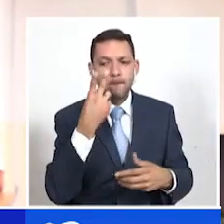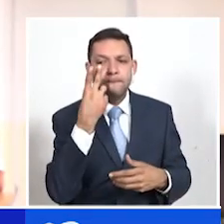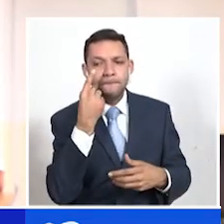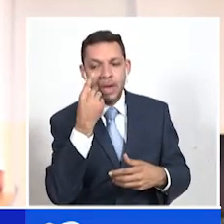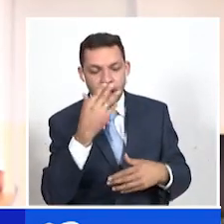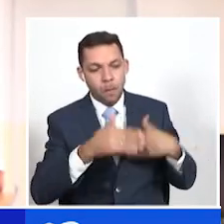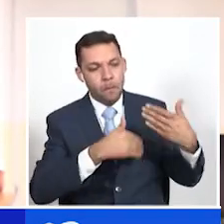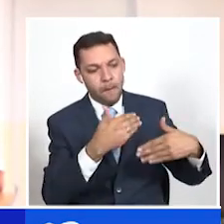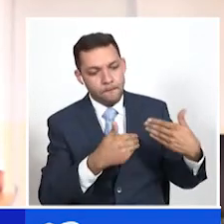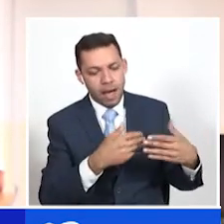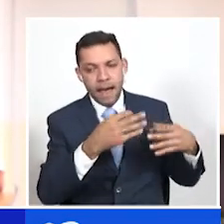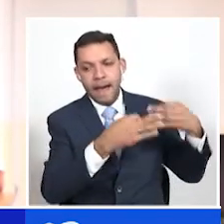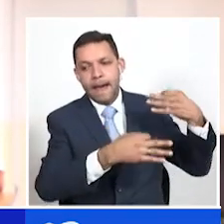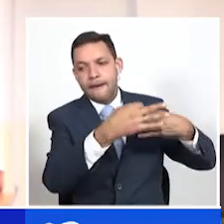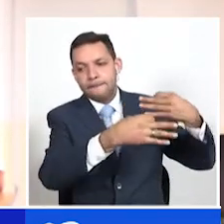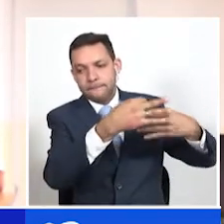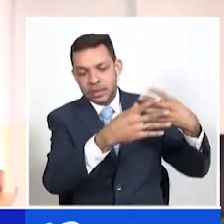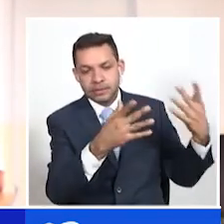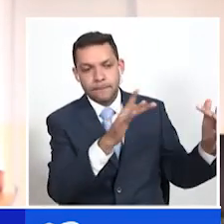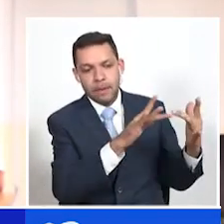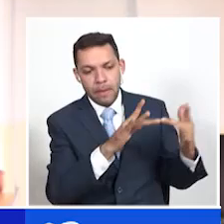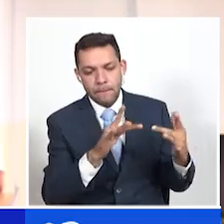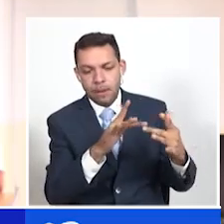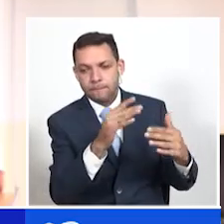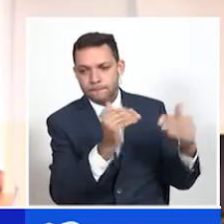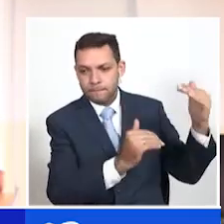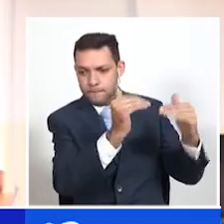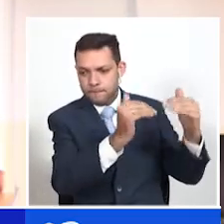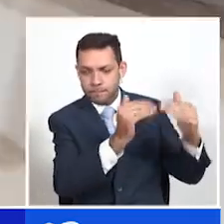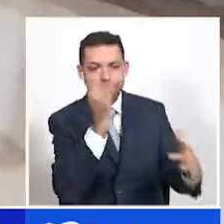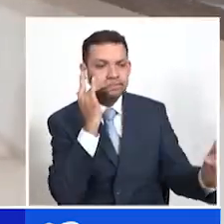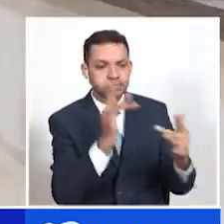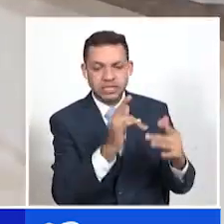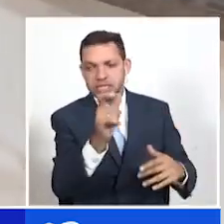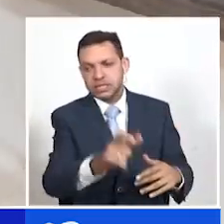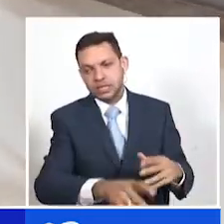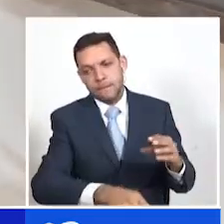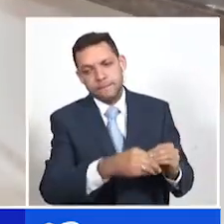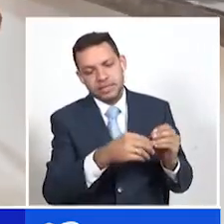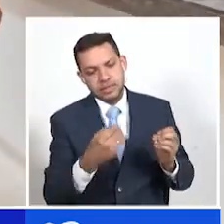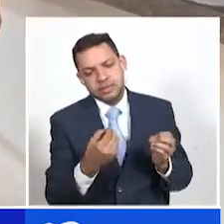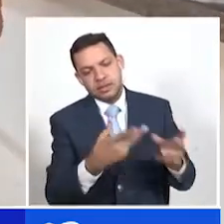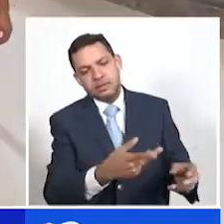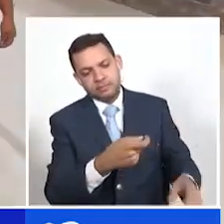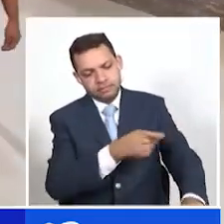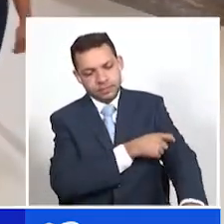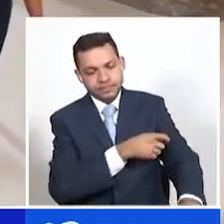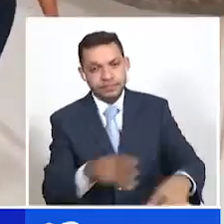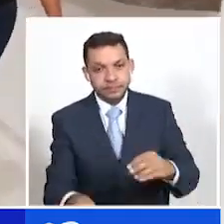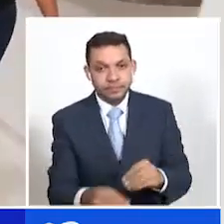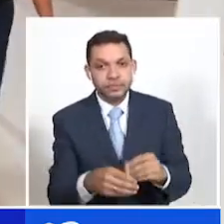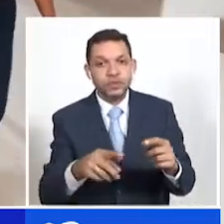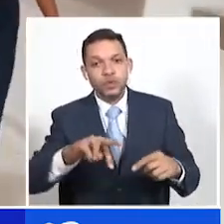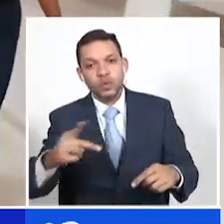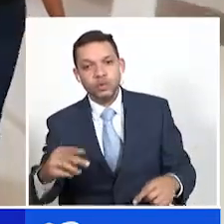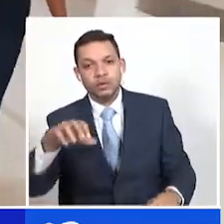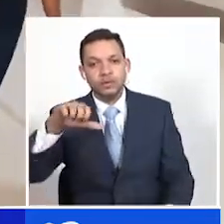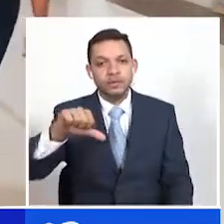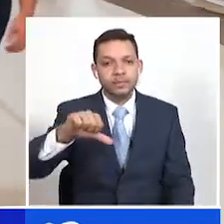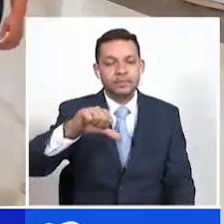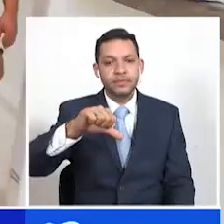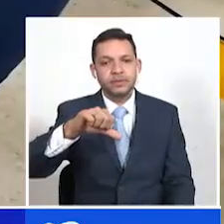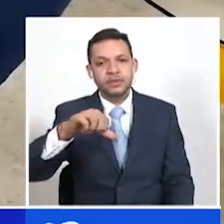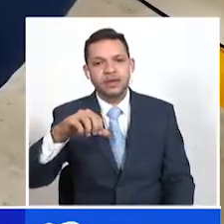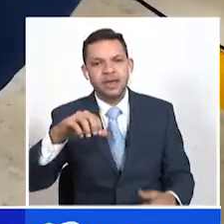a Pía, que han venido cumpliendo metas, Belén de Umbría, y están requiriendo vacunas. Más de 5.000 vacunas de AstraZeneca llegaron este lunes al departamento